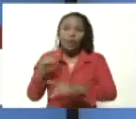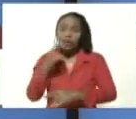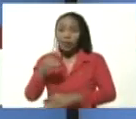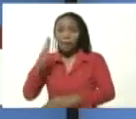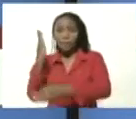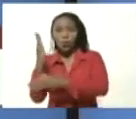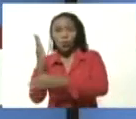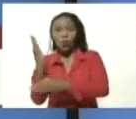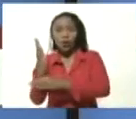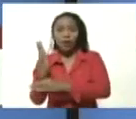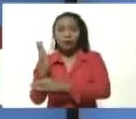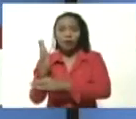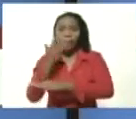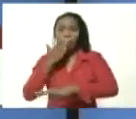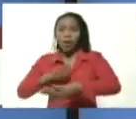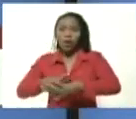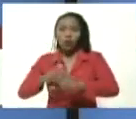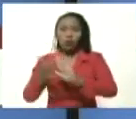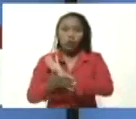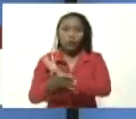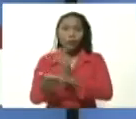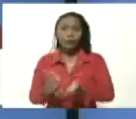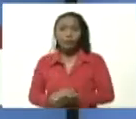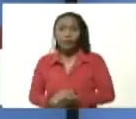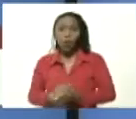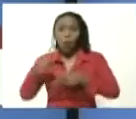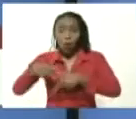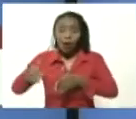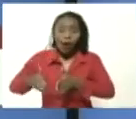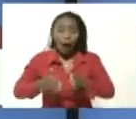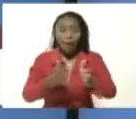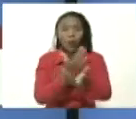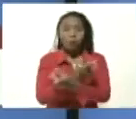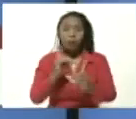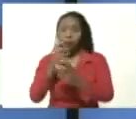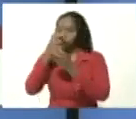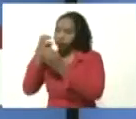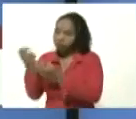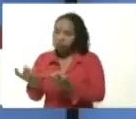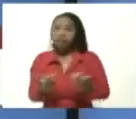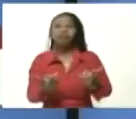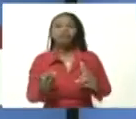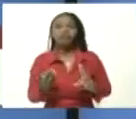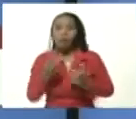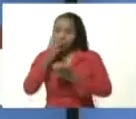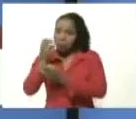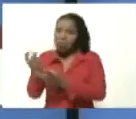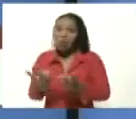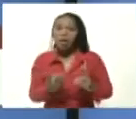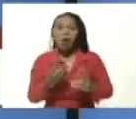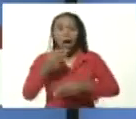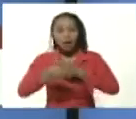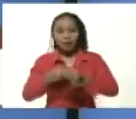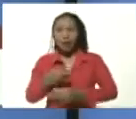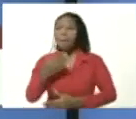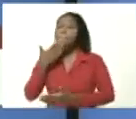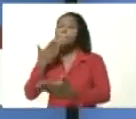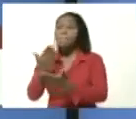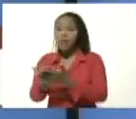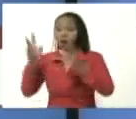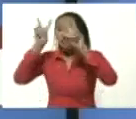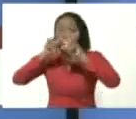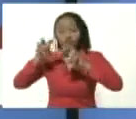los hechos. De manera que vayan hoy al camino democrático, bienvenidos. Bienvenidos. Que pidan que se